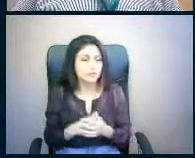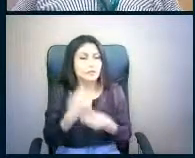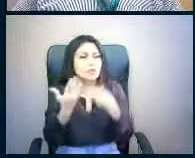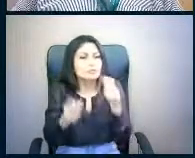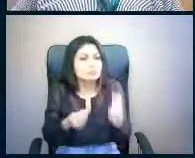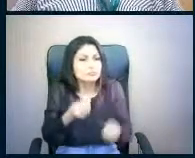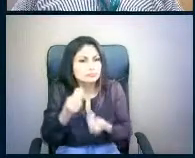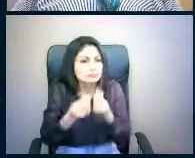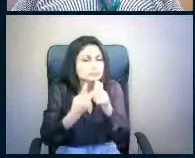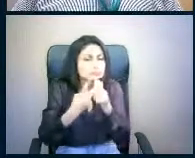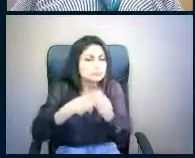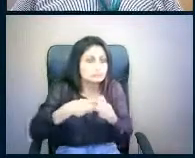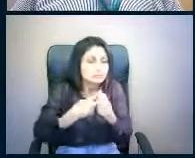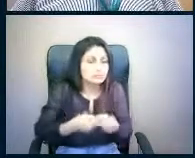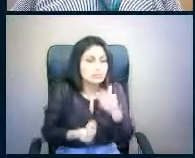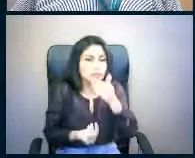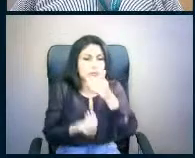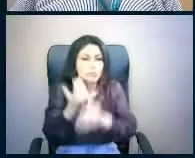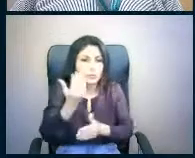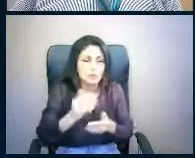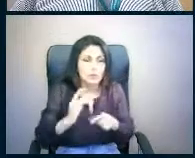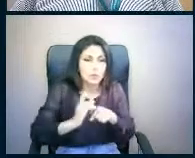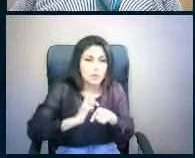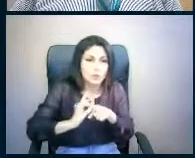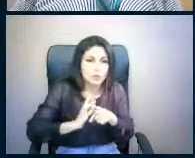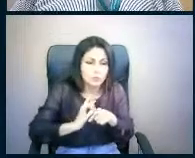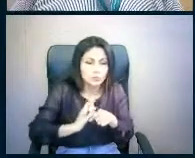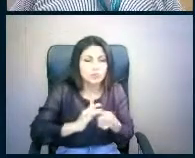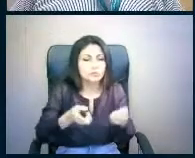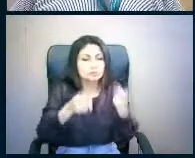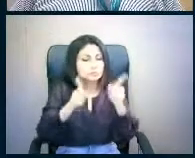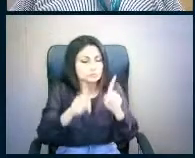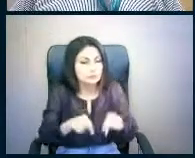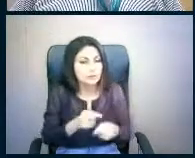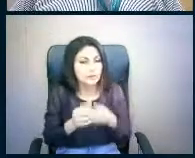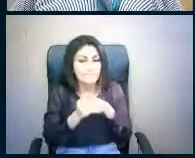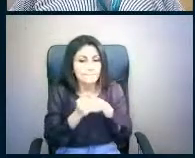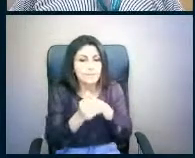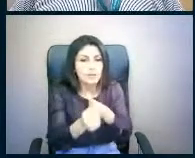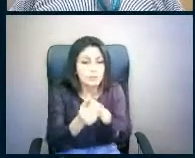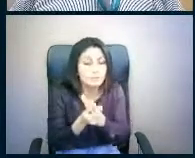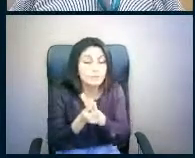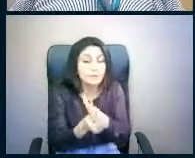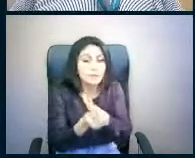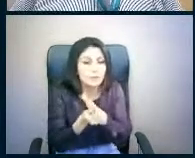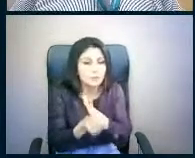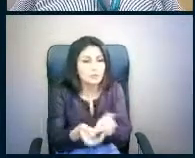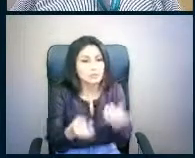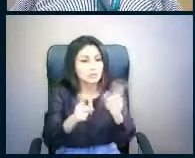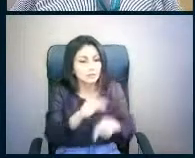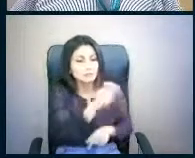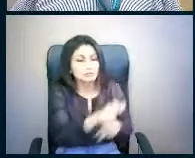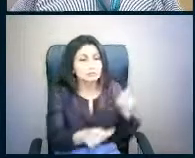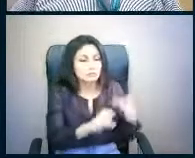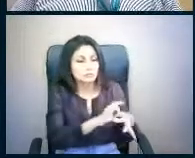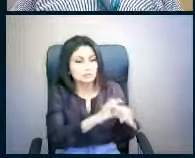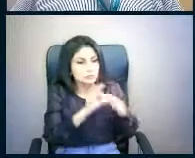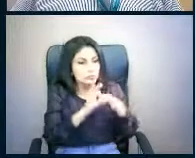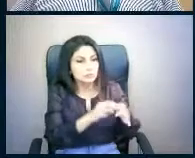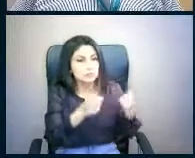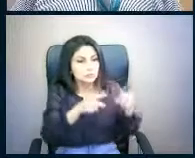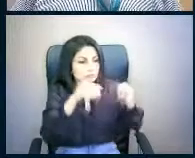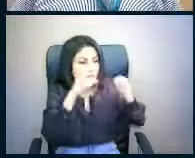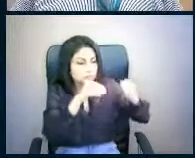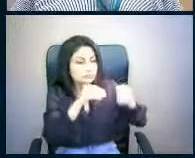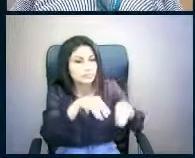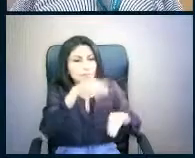herramientas, metodologías y del desarrollo de competencias y conocimientos de sus colaboradores, específicamente en el área de